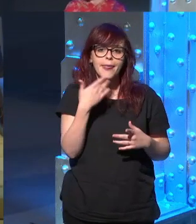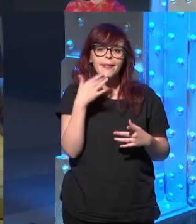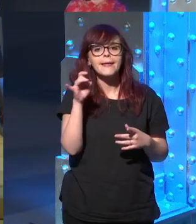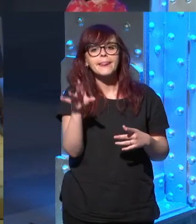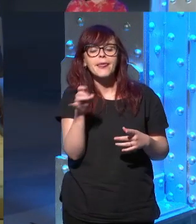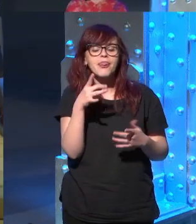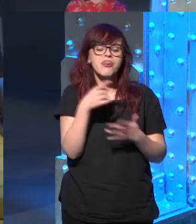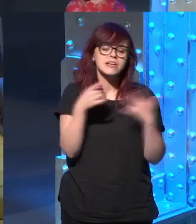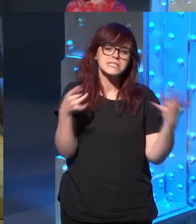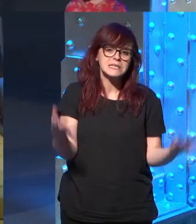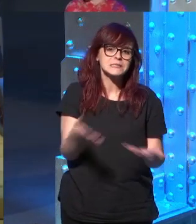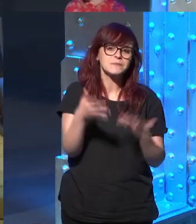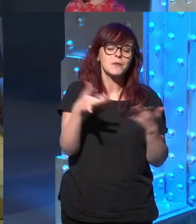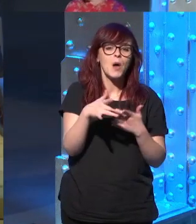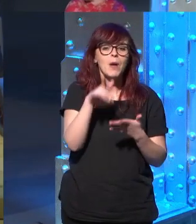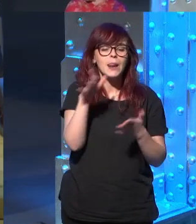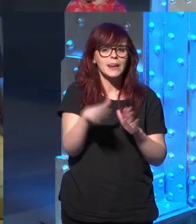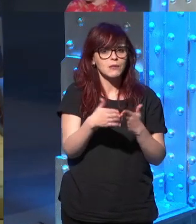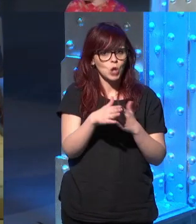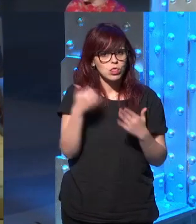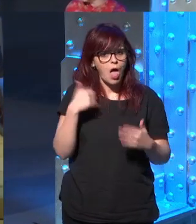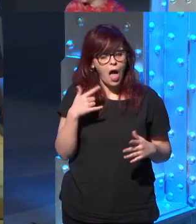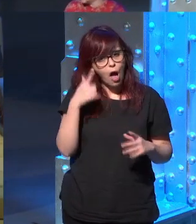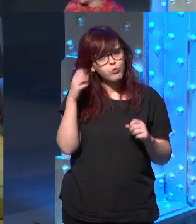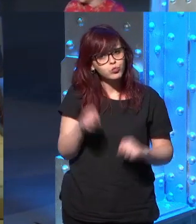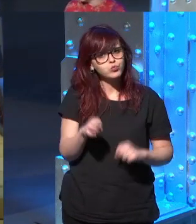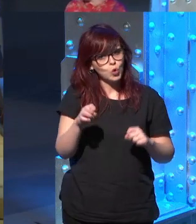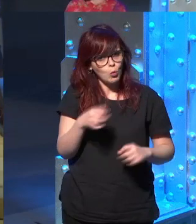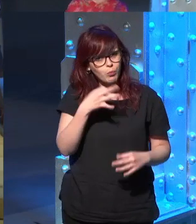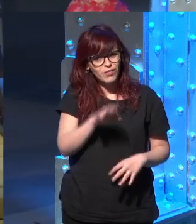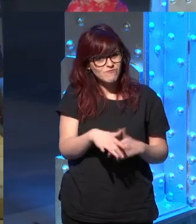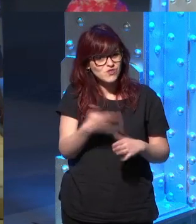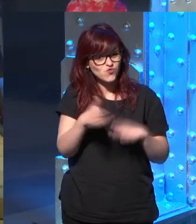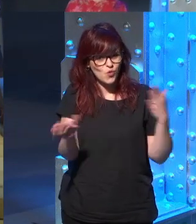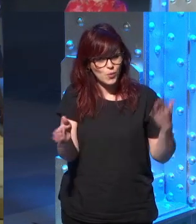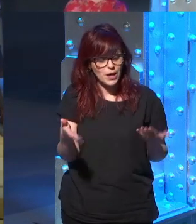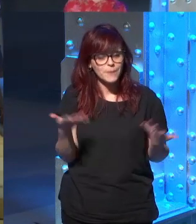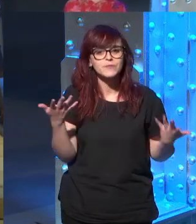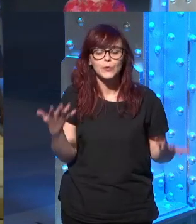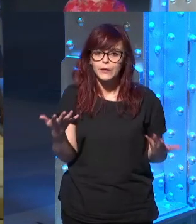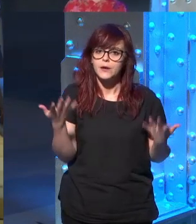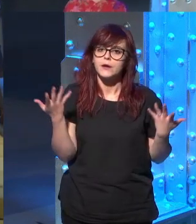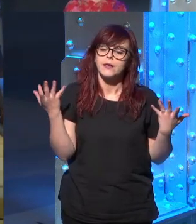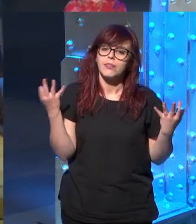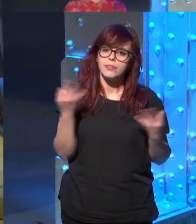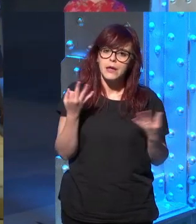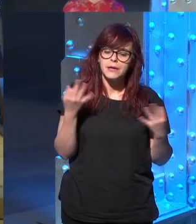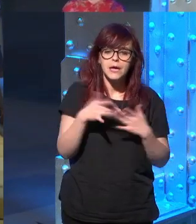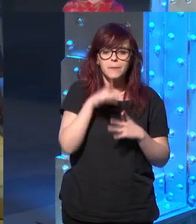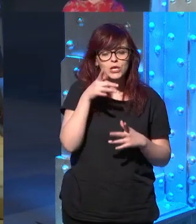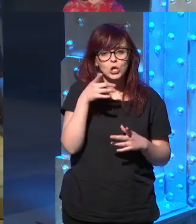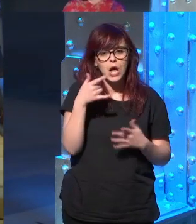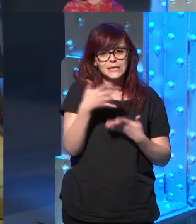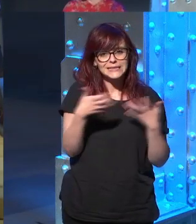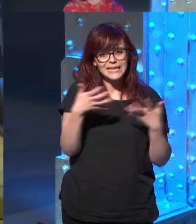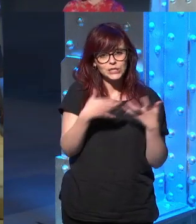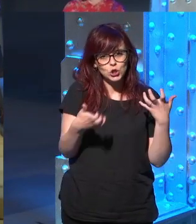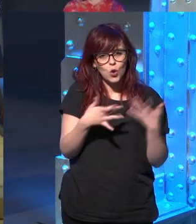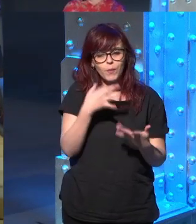15, 16 años, ¿no? Pueden estar leyendo libros, literatura adulta, pero vamos, de sobra. Pero claro, textos que sí que